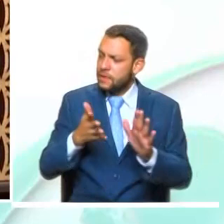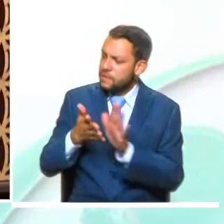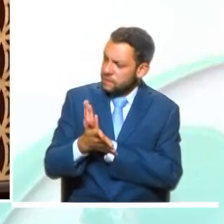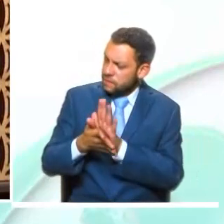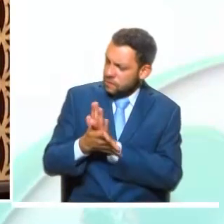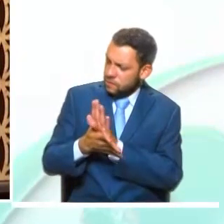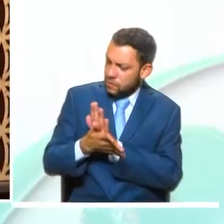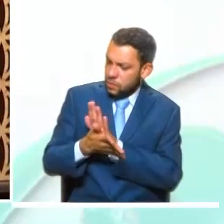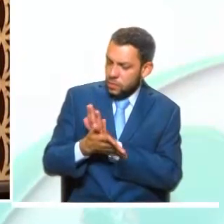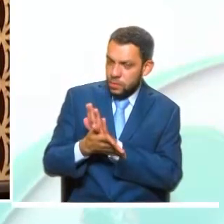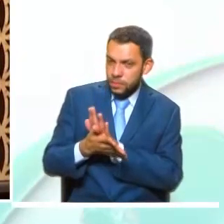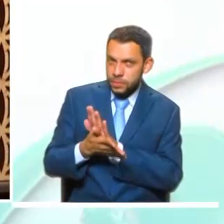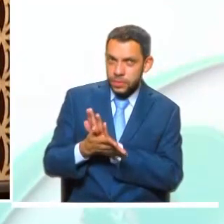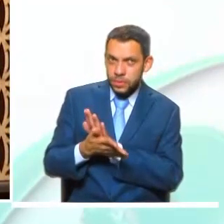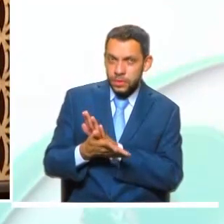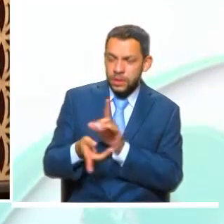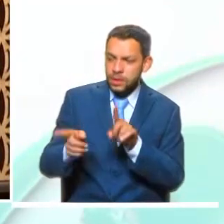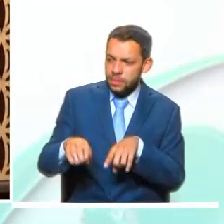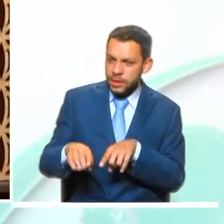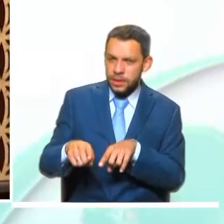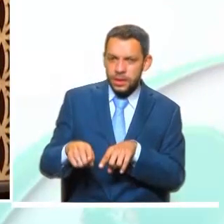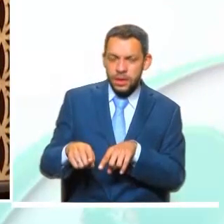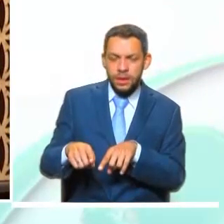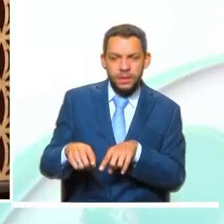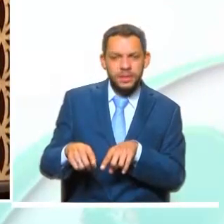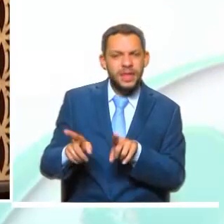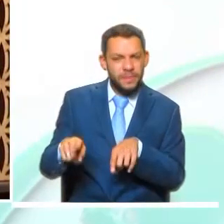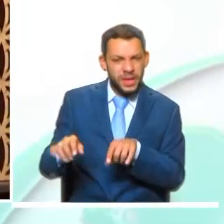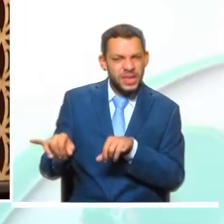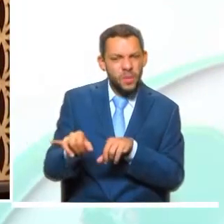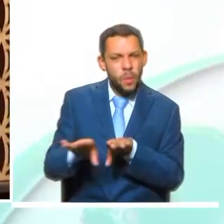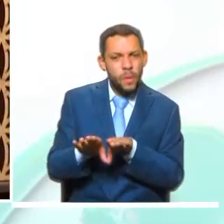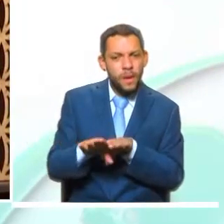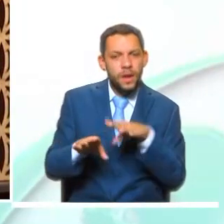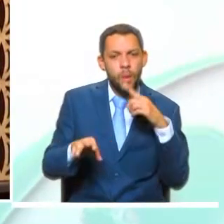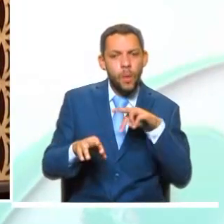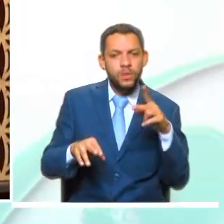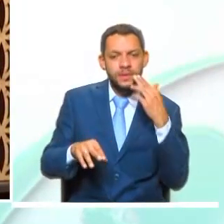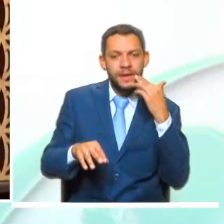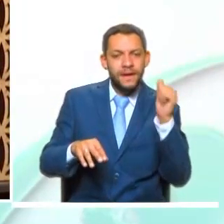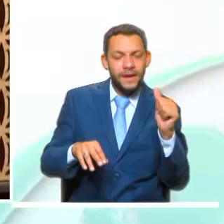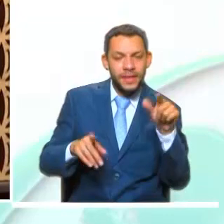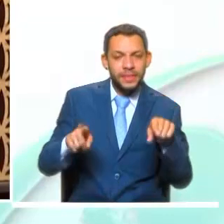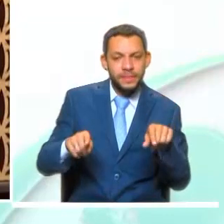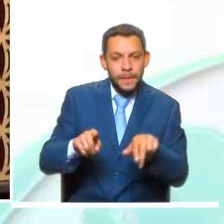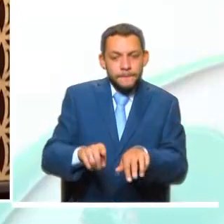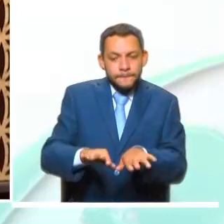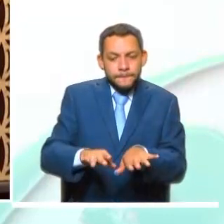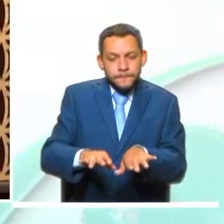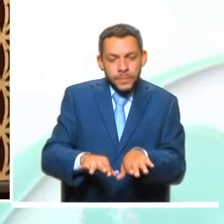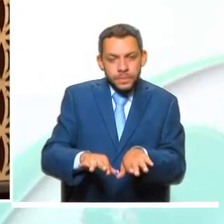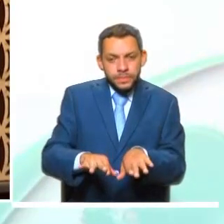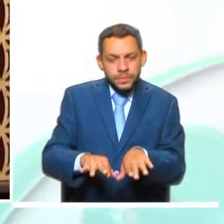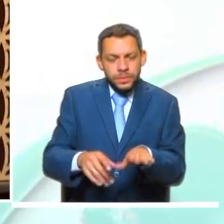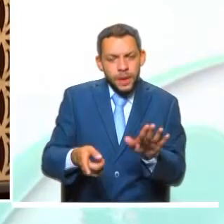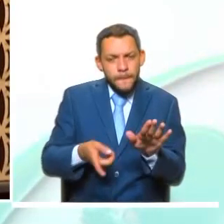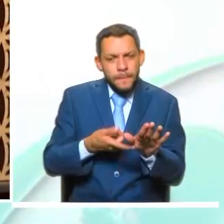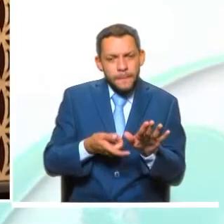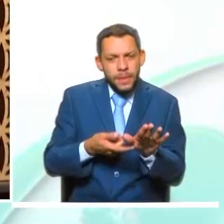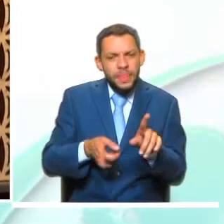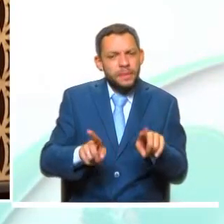lo mismo la postule it is plantar porque pregunta a julia monsalve que un consejo para la postule y tish